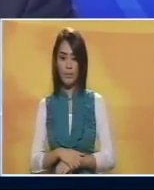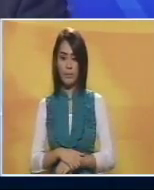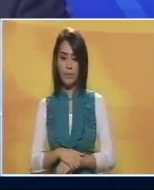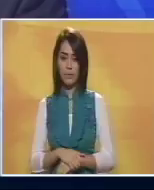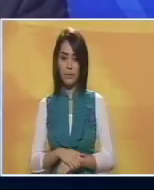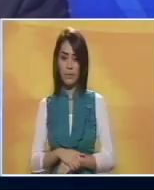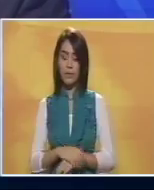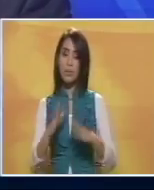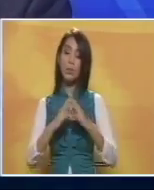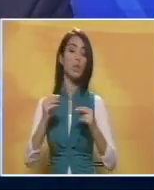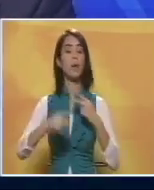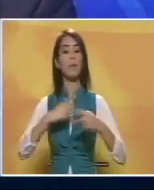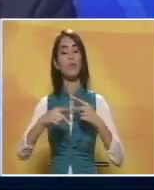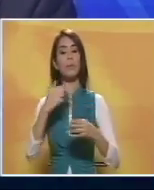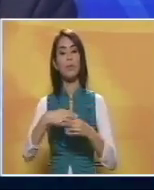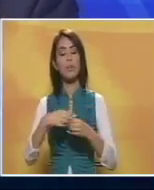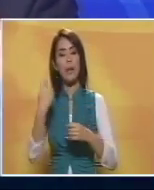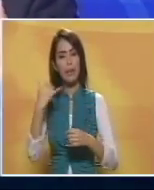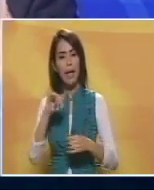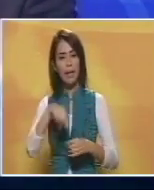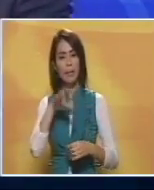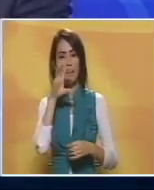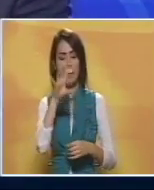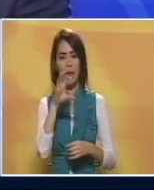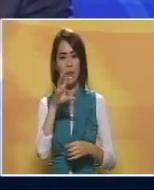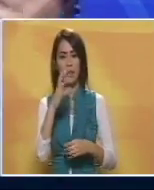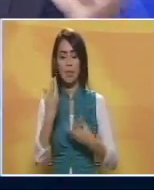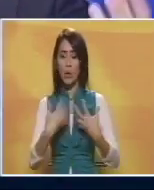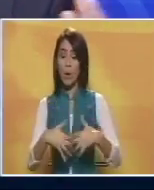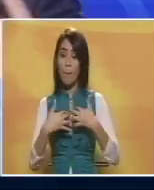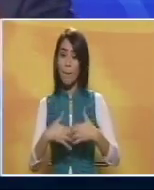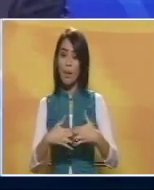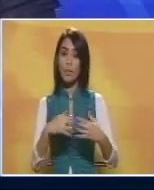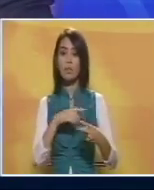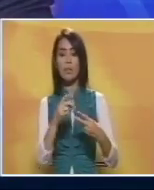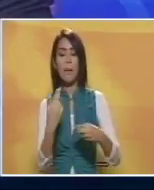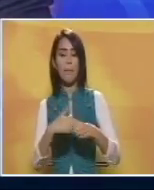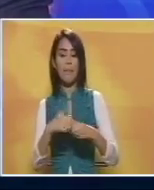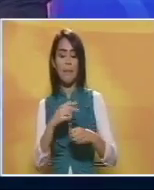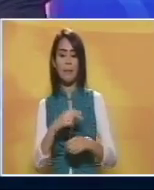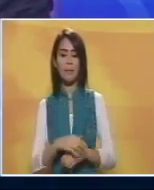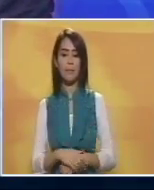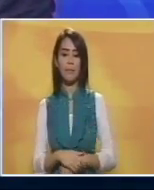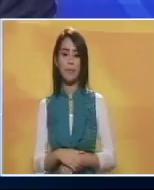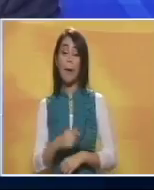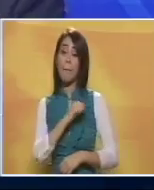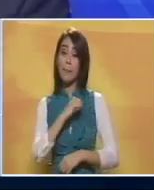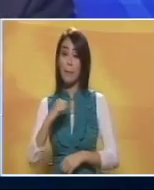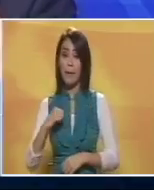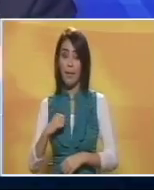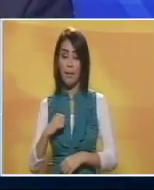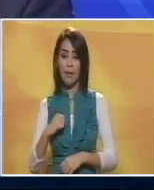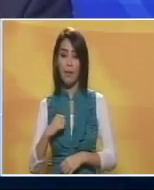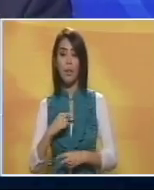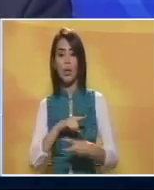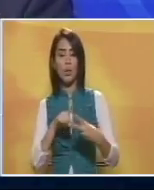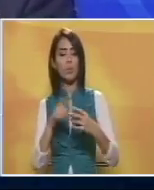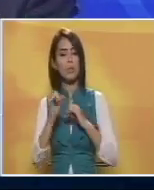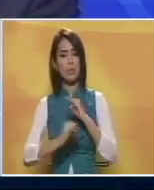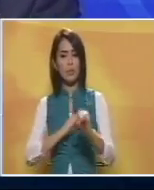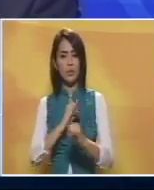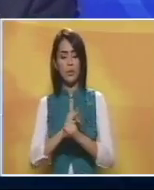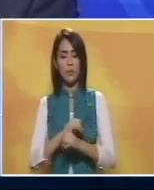Toda la producción petrolera que tenemos en el país se hace con empresas mixtas, PDVSA con empresas privadas